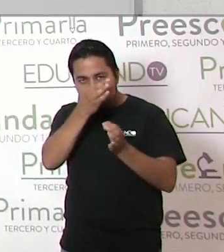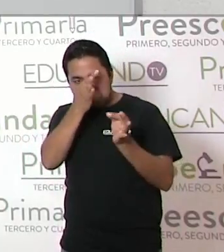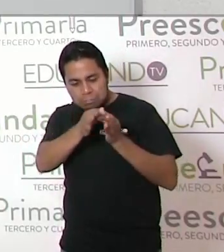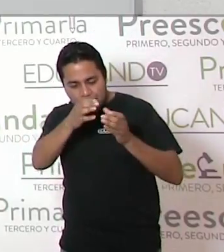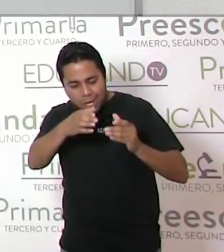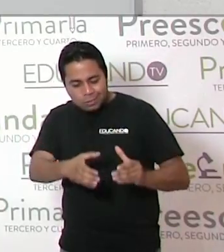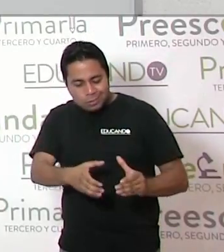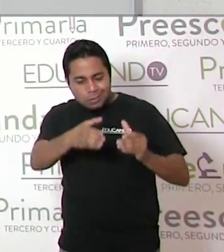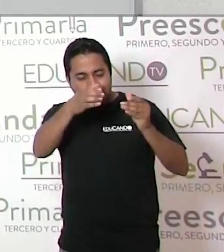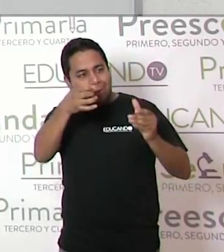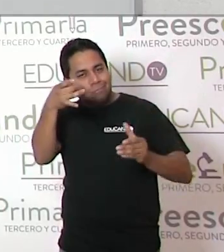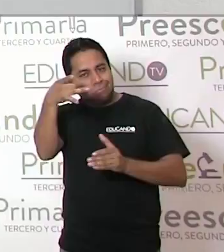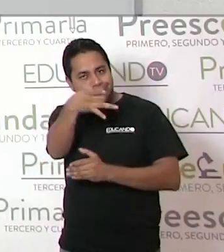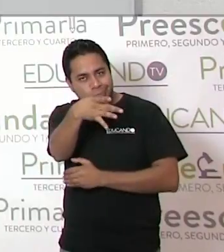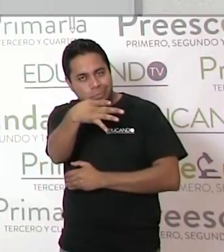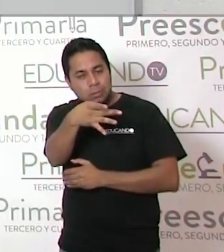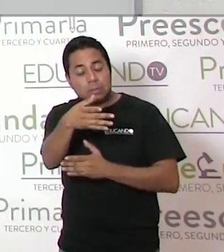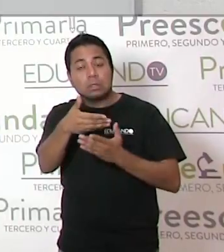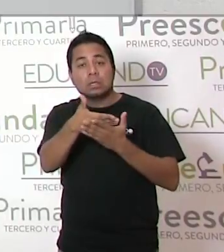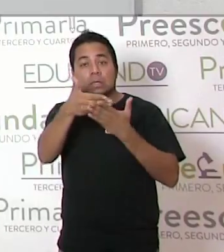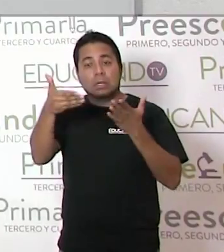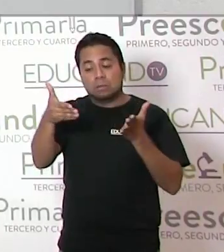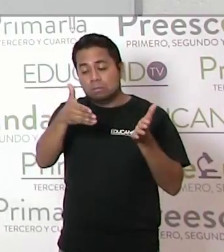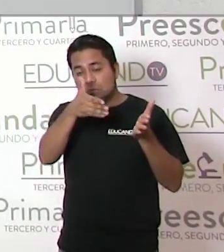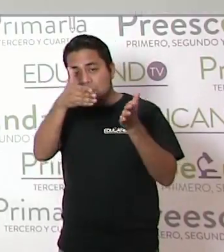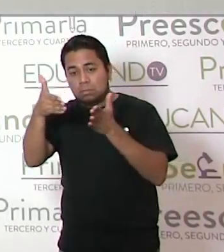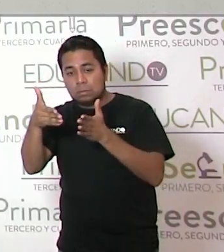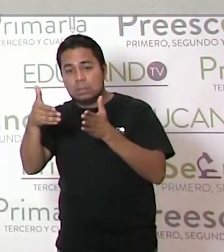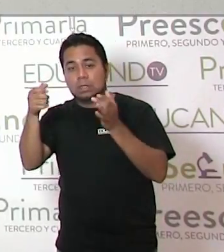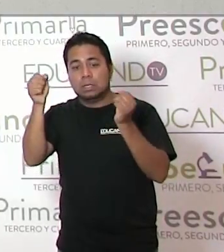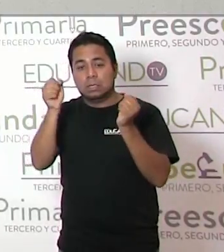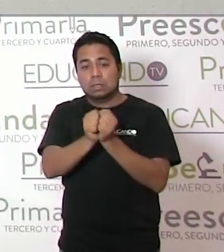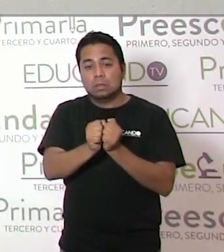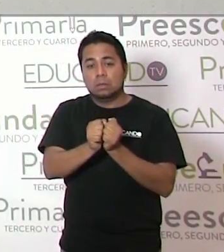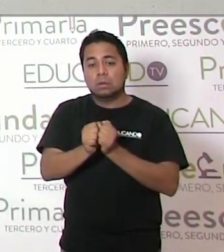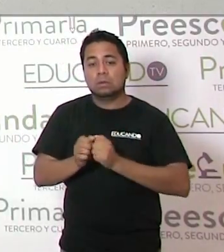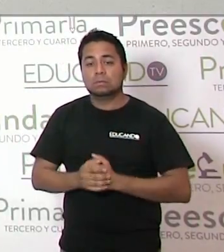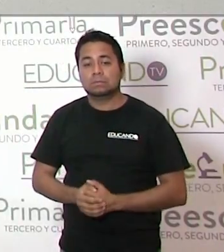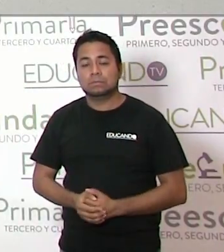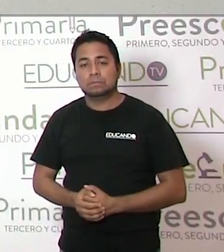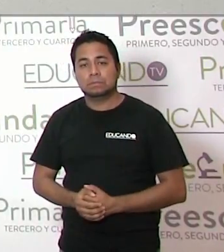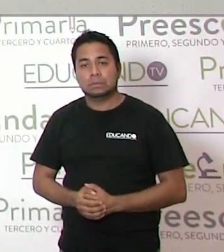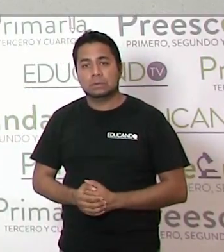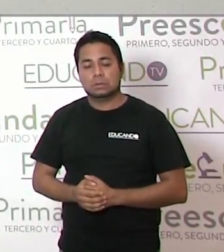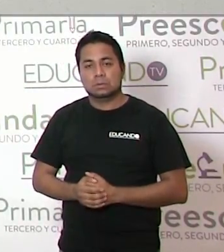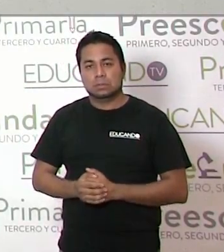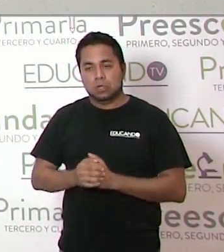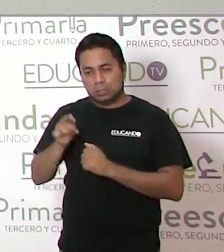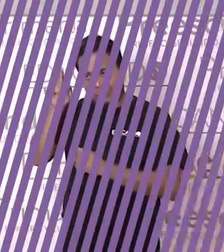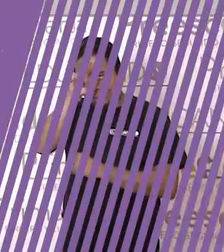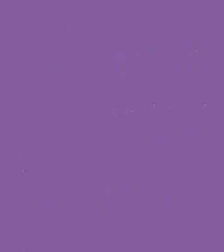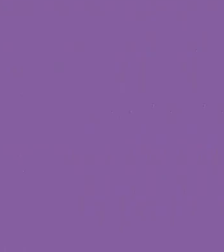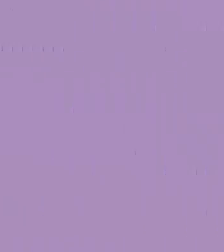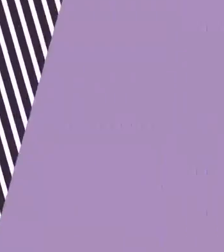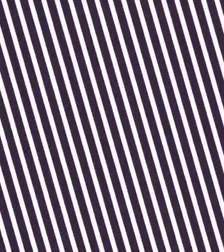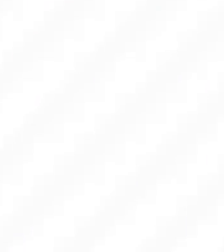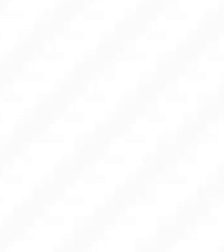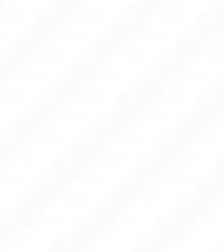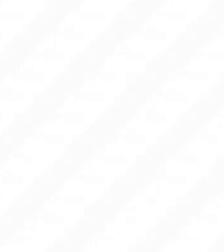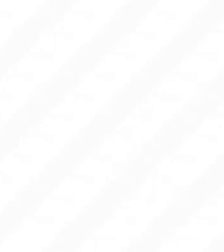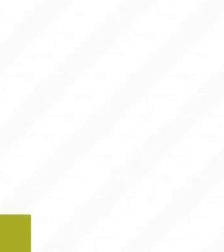cilindro. Ahora vayamos con el semicírculo.